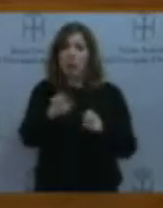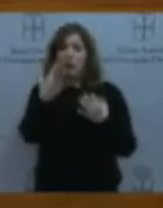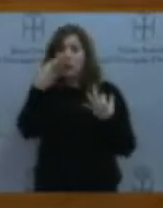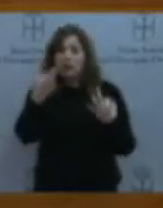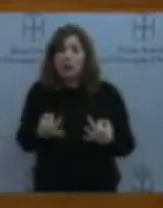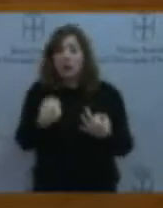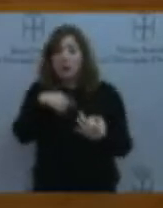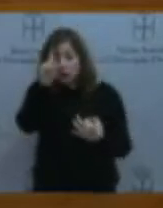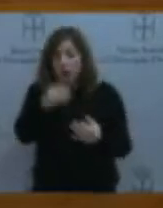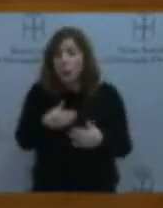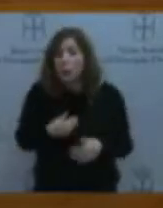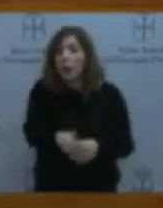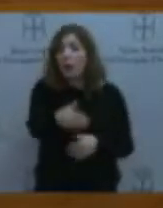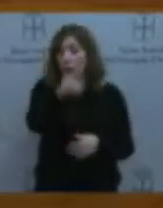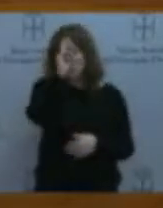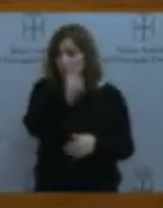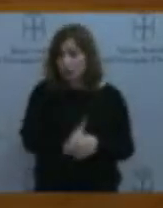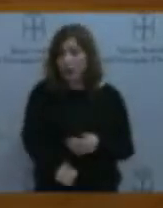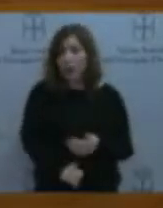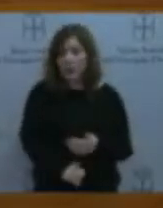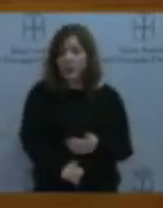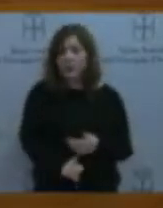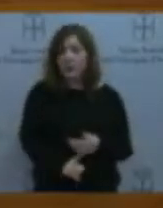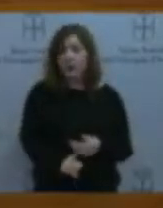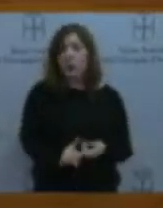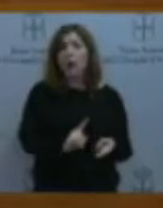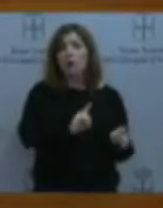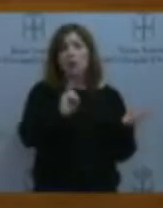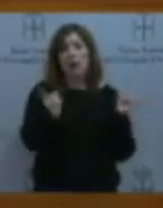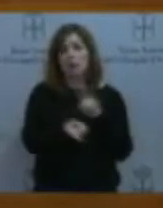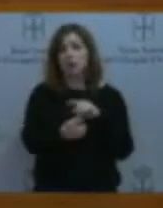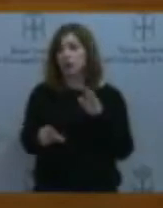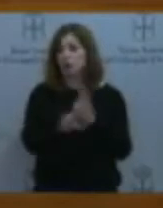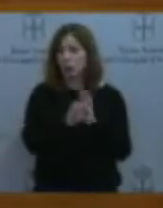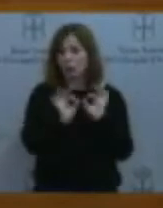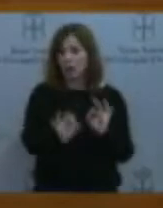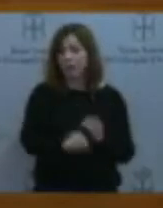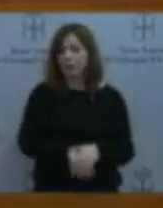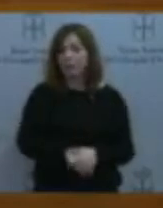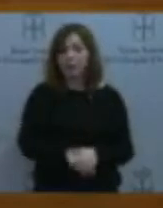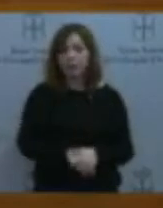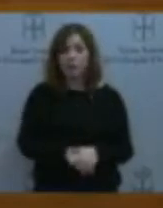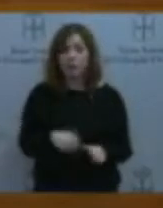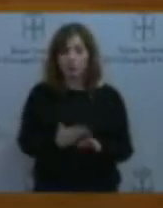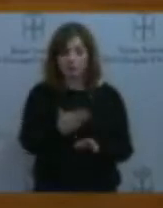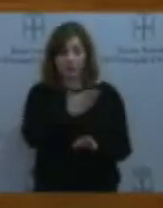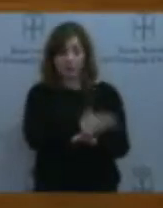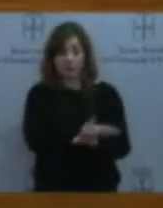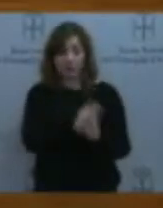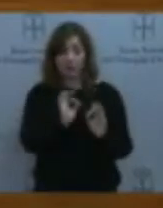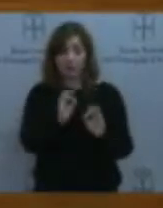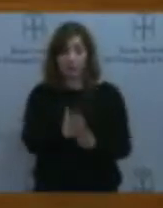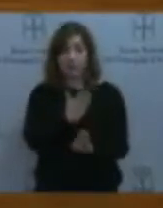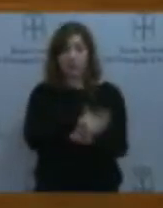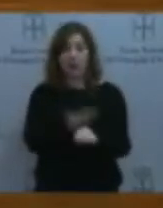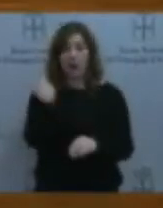sé cuándo, conllevará un cambio constitucional. Y previamente a eso, y lo decía